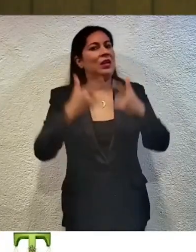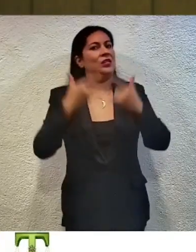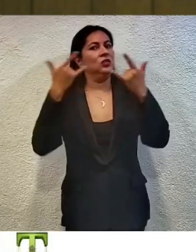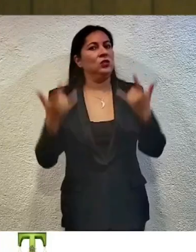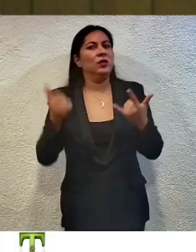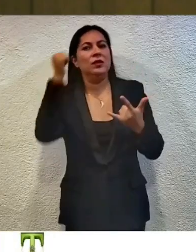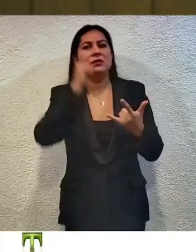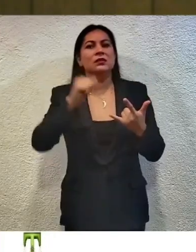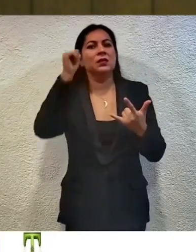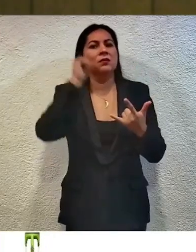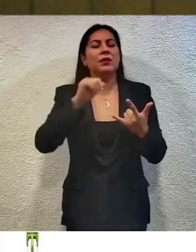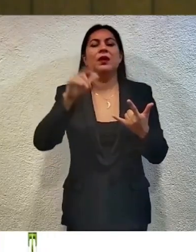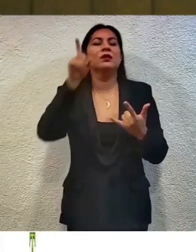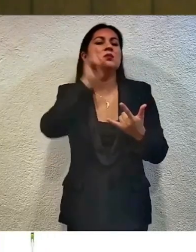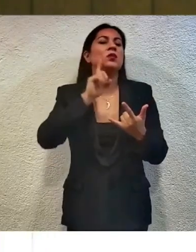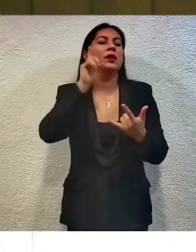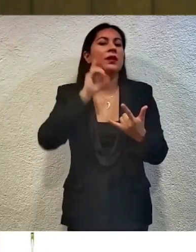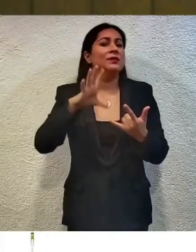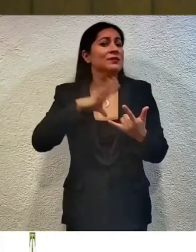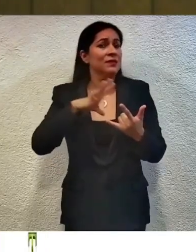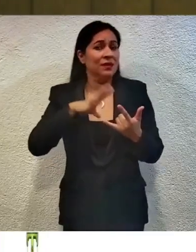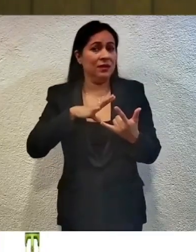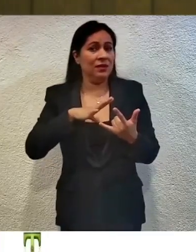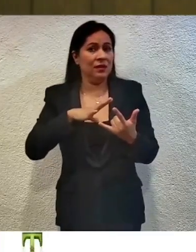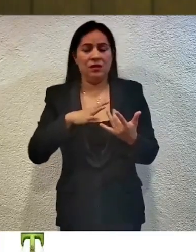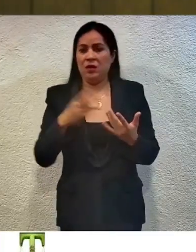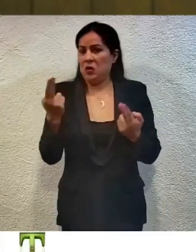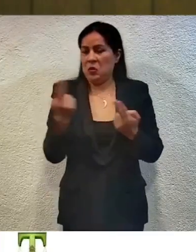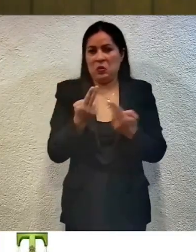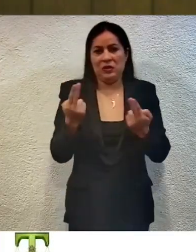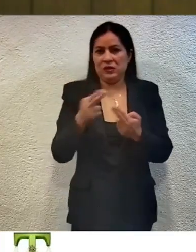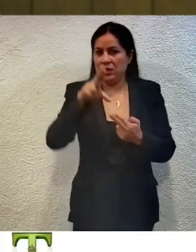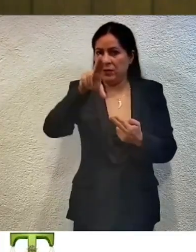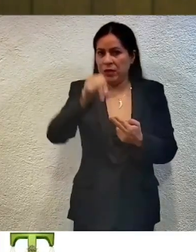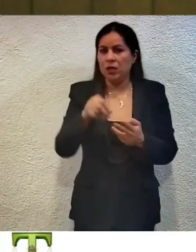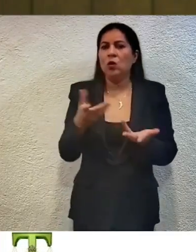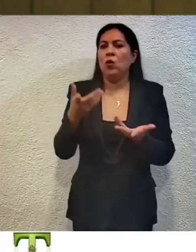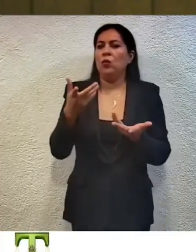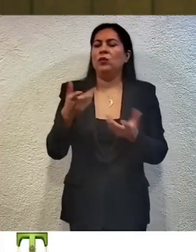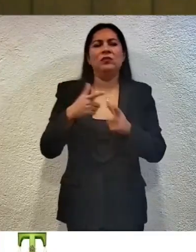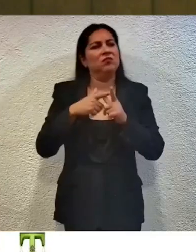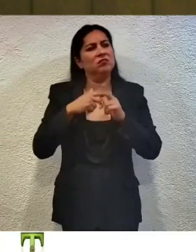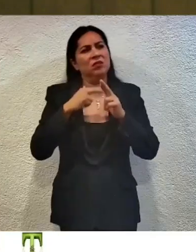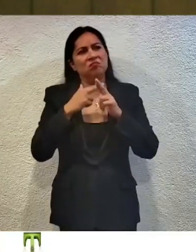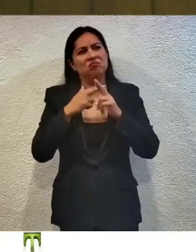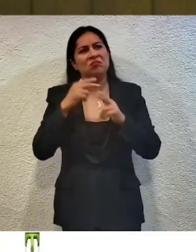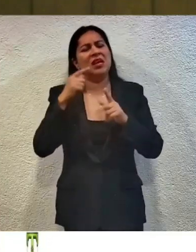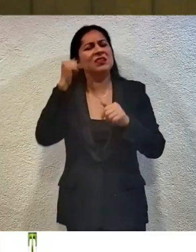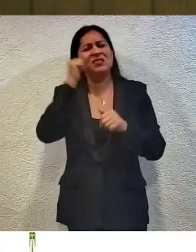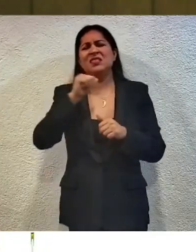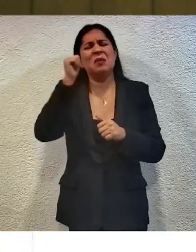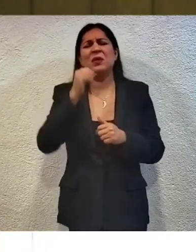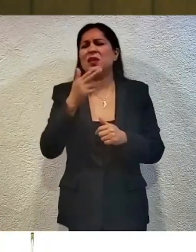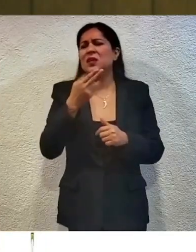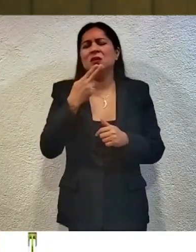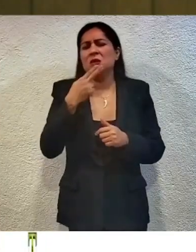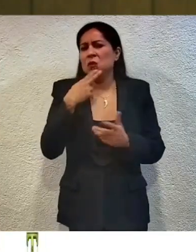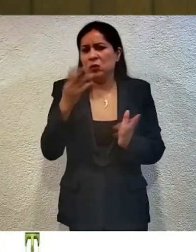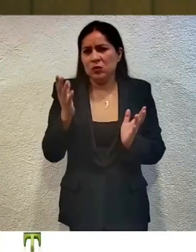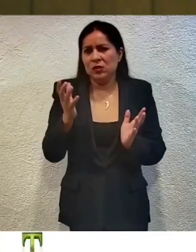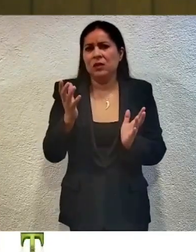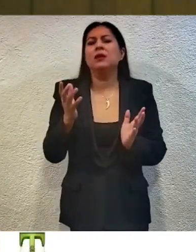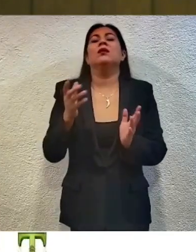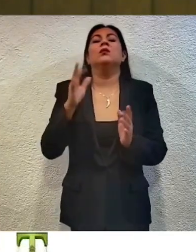se han encontrado las mujeres, aunque no necesariamente está presente en todos los casos, como consecuencia de